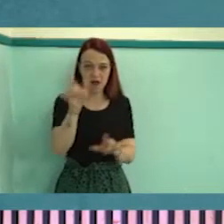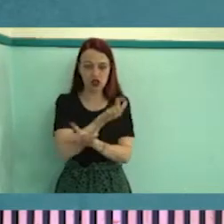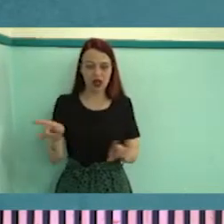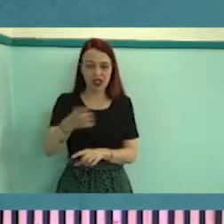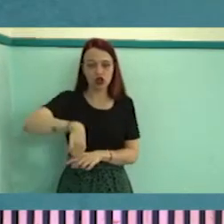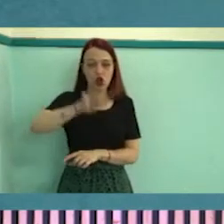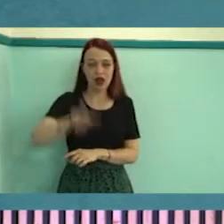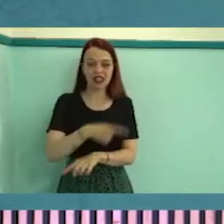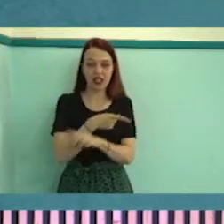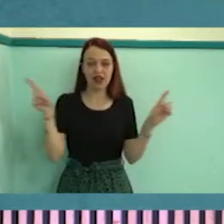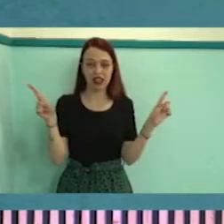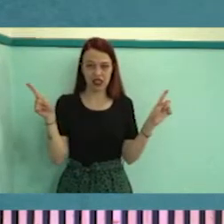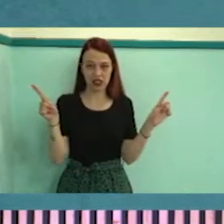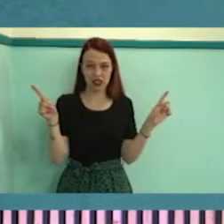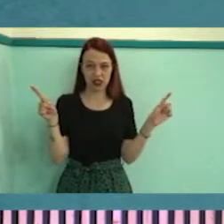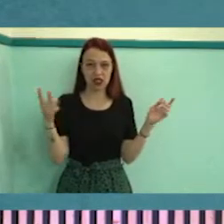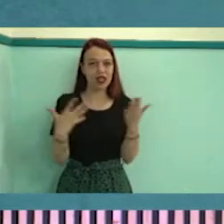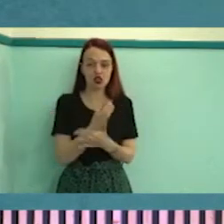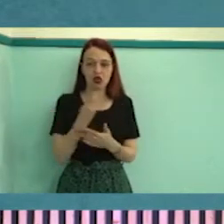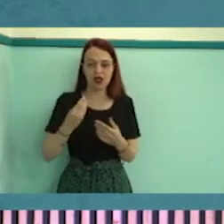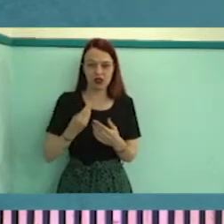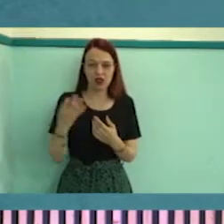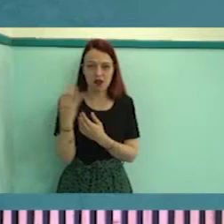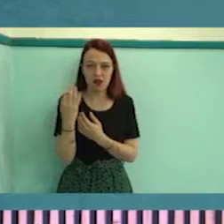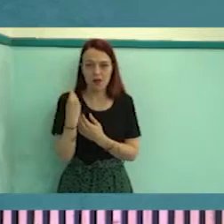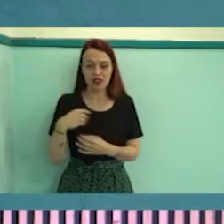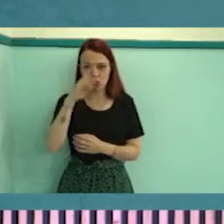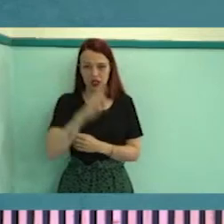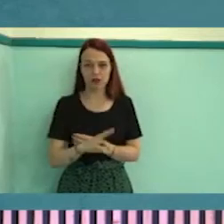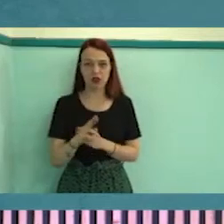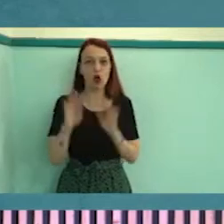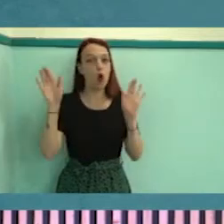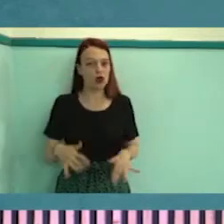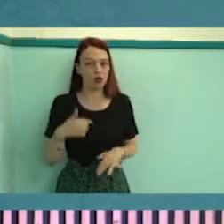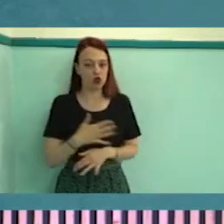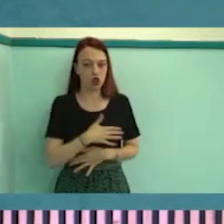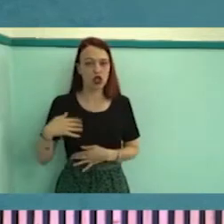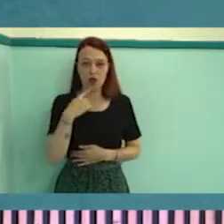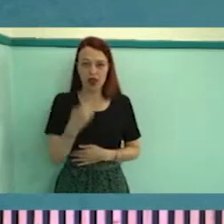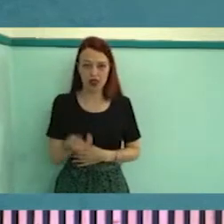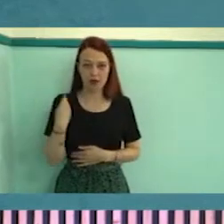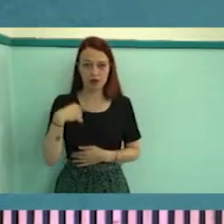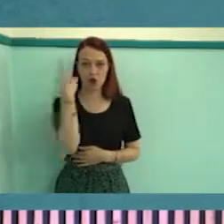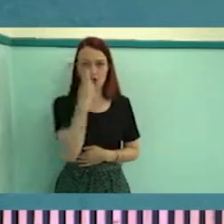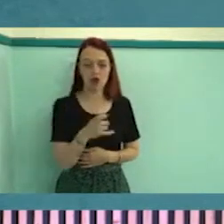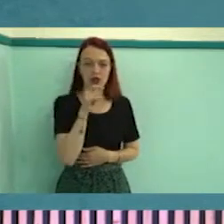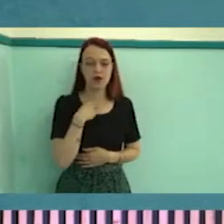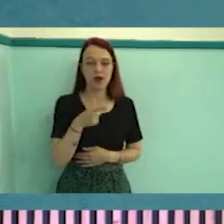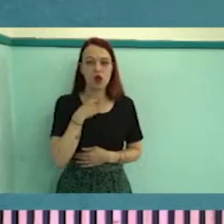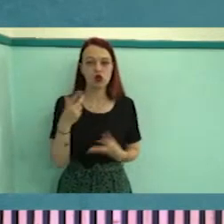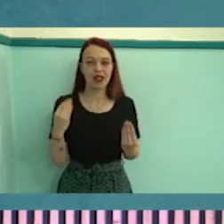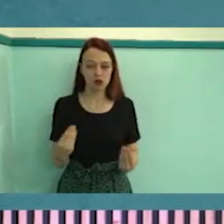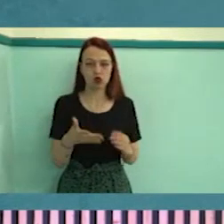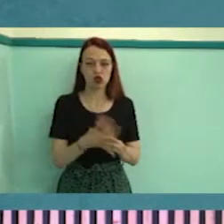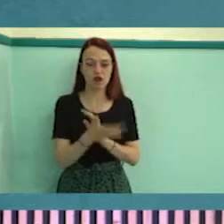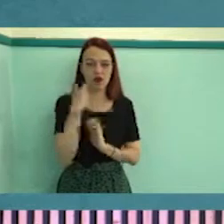todas merecemos el mismo respeto eso sería bueno imagínate increíble y así como último apunte te esta esta pregunta que me gusta mucho que yo pienso que tan